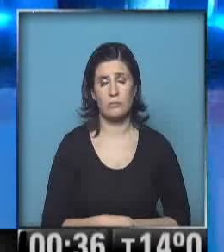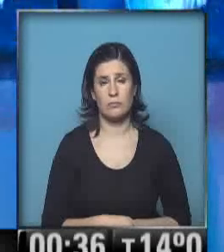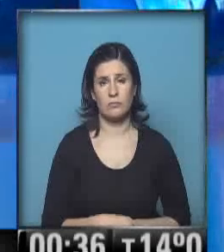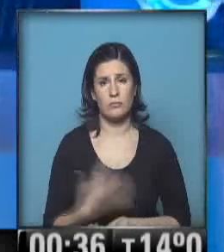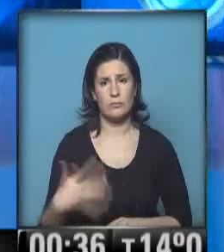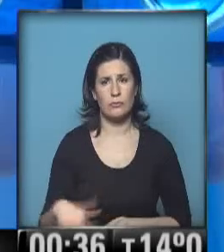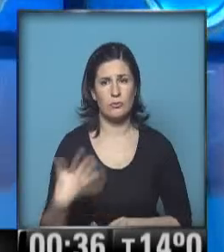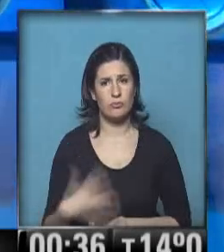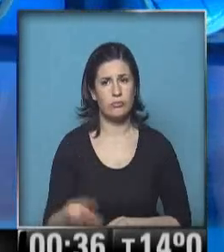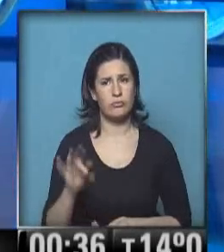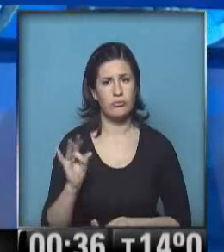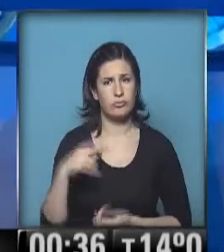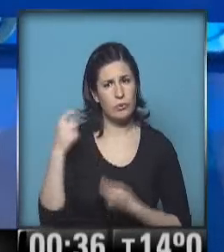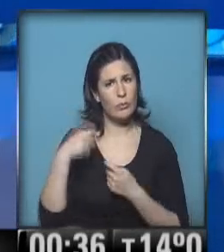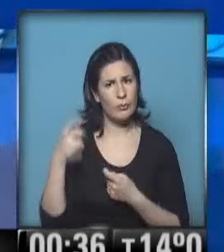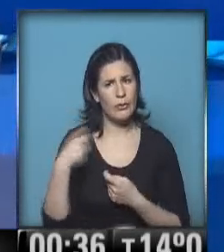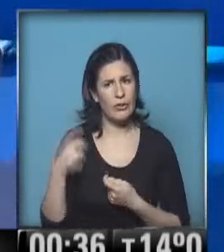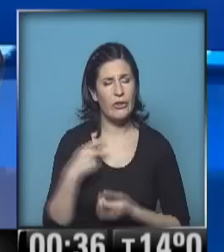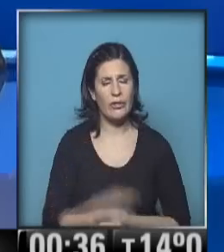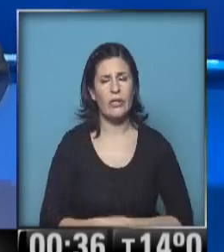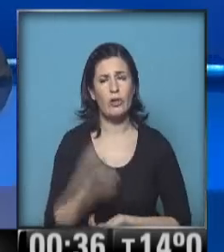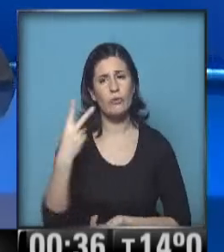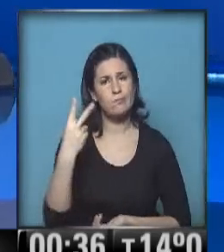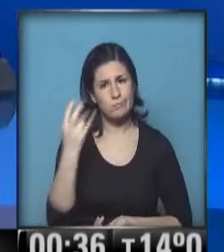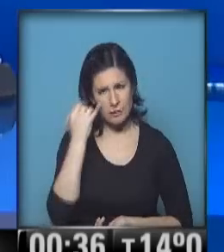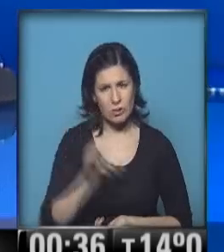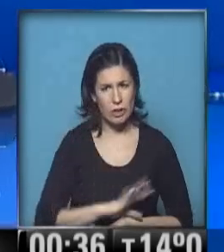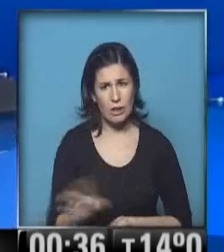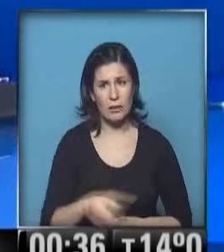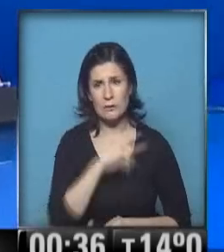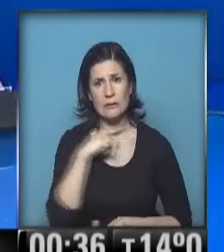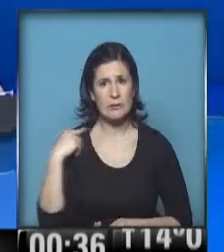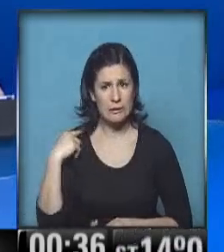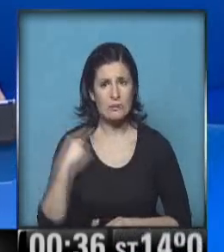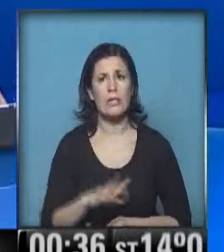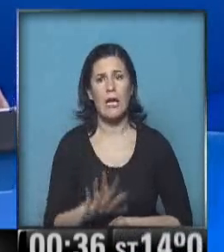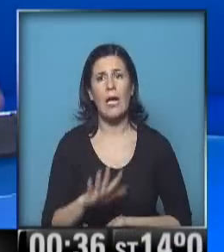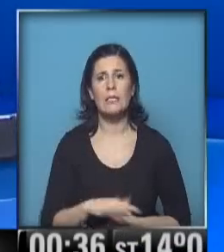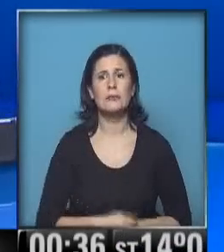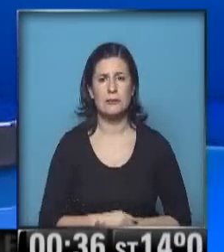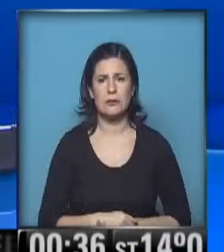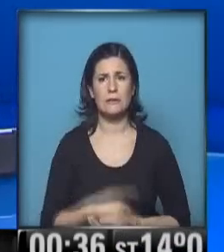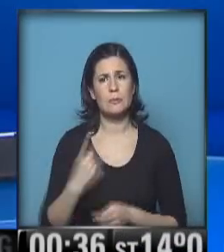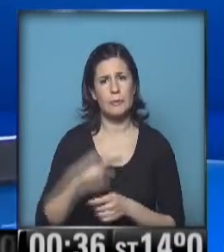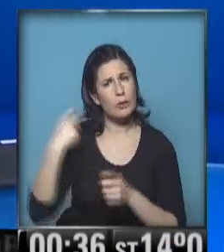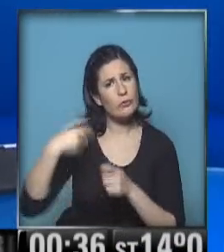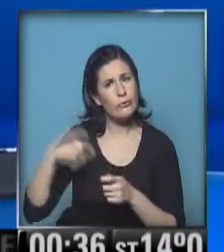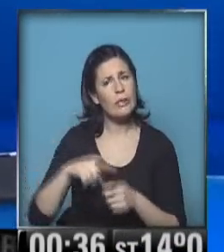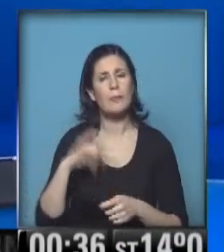Muy duro el video, el testimonio. Es el segundo periodista que muere de esta manera. Esto sin